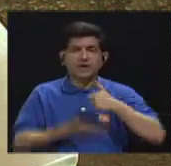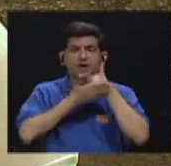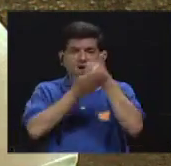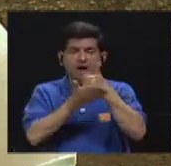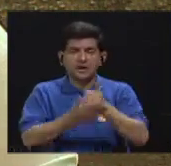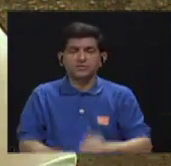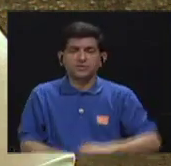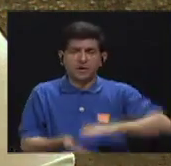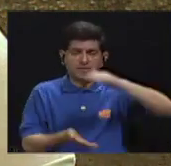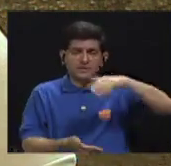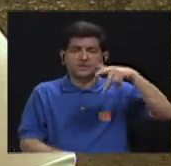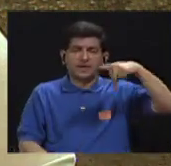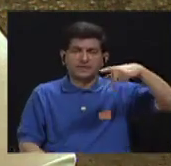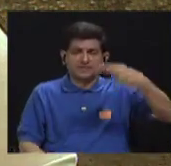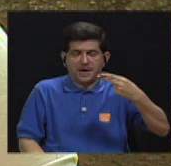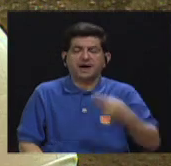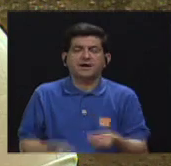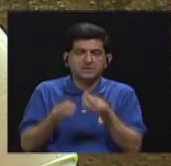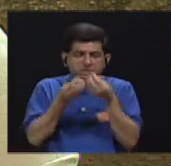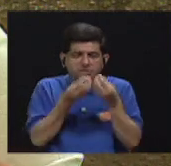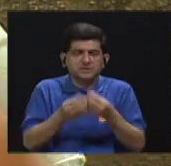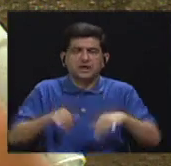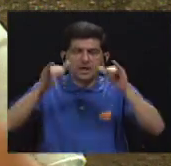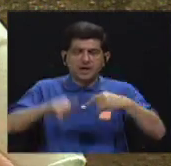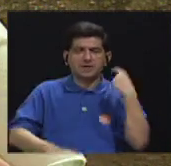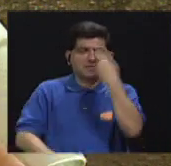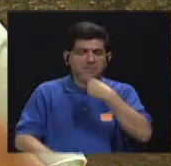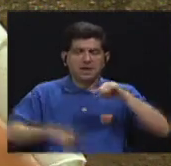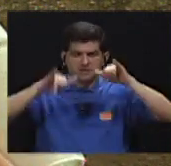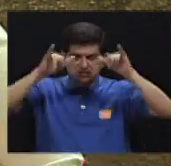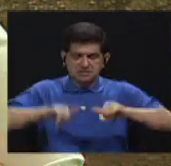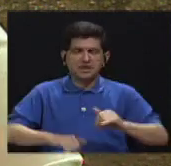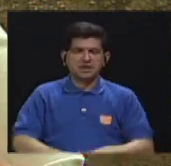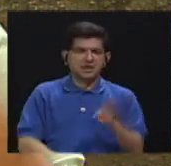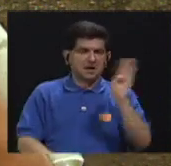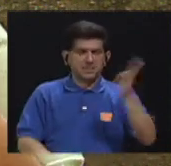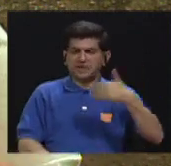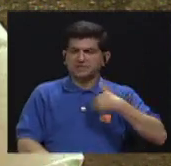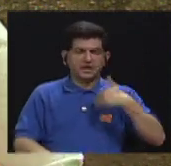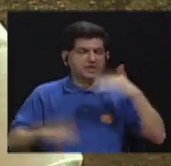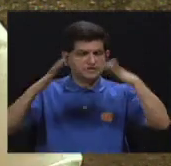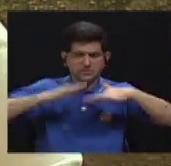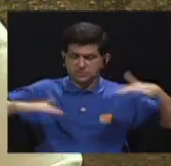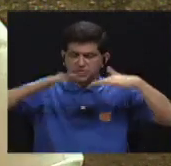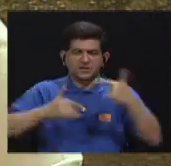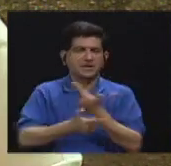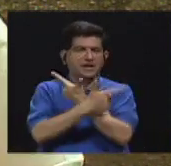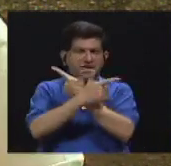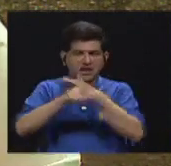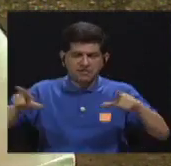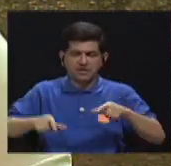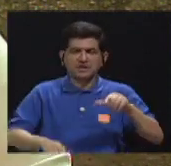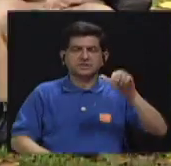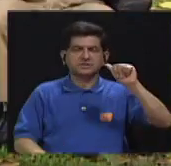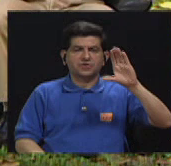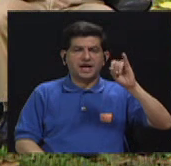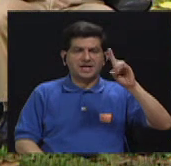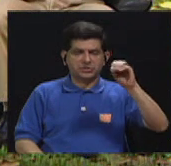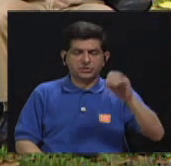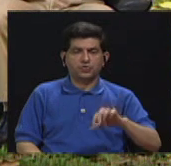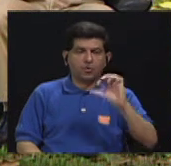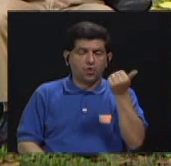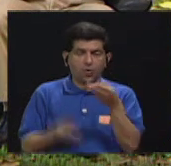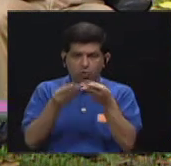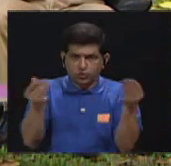ayudar un poco a subir el pH salival y poder mantener la boca estable para que la bacteria no tenga el ambiente propicio para liberar el ácido. Y